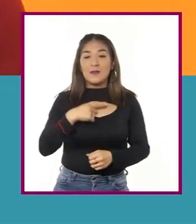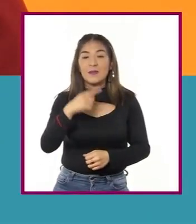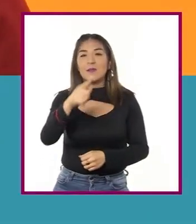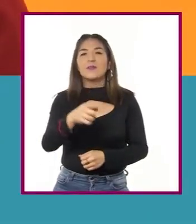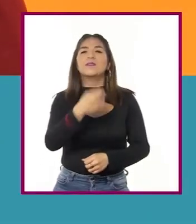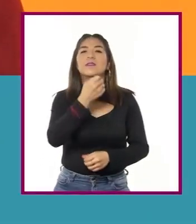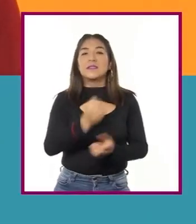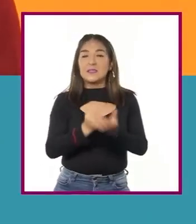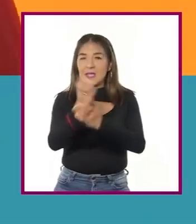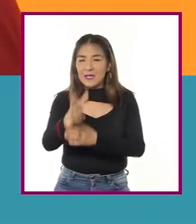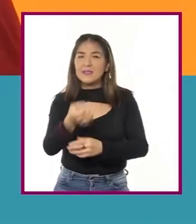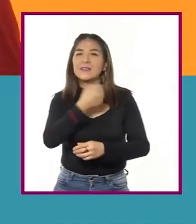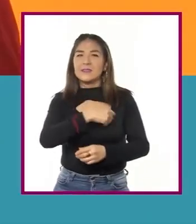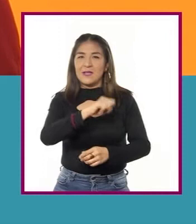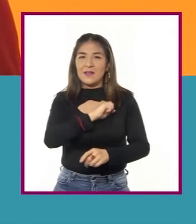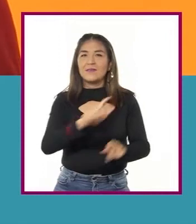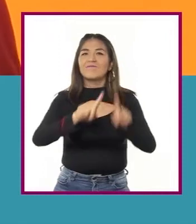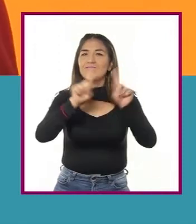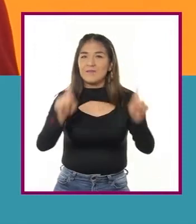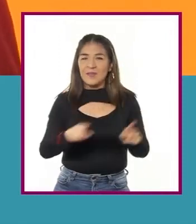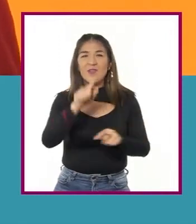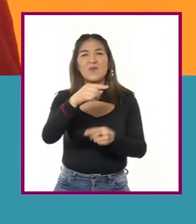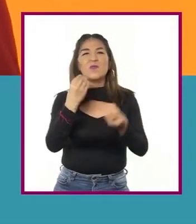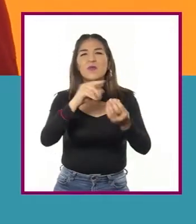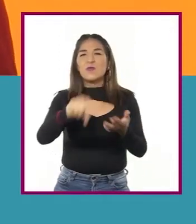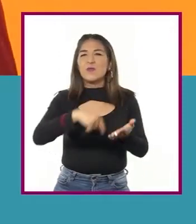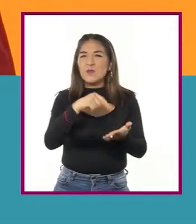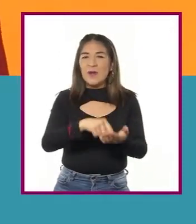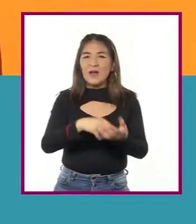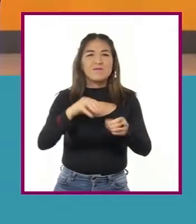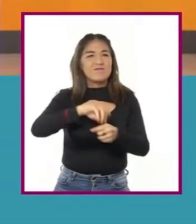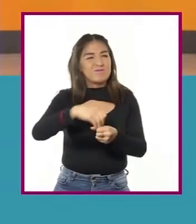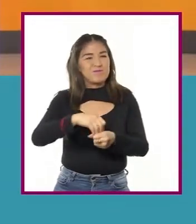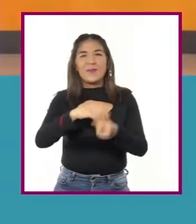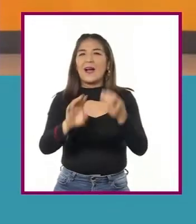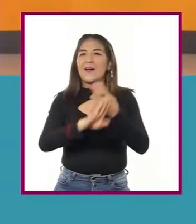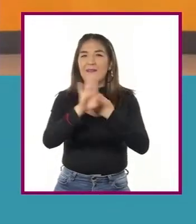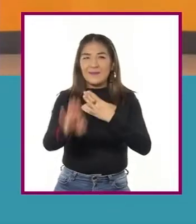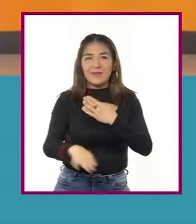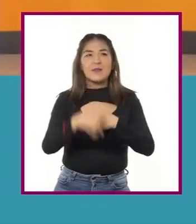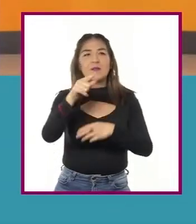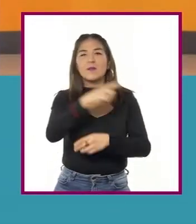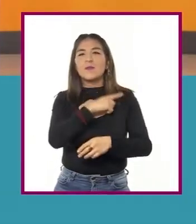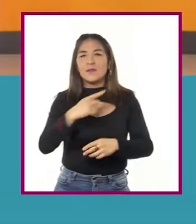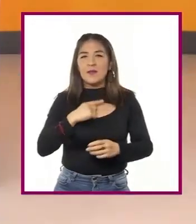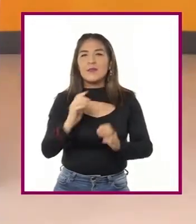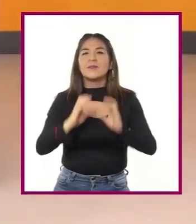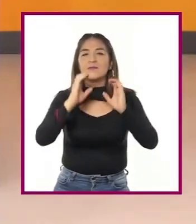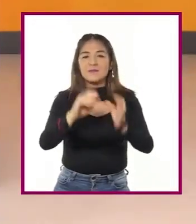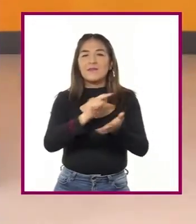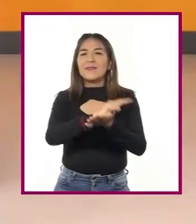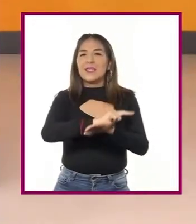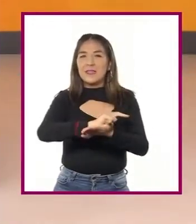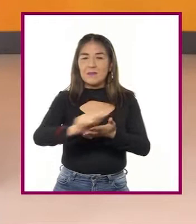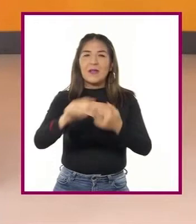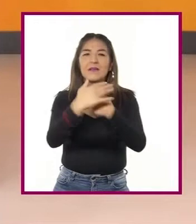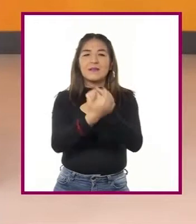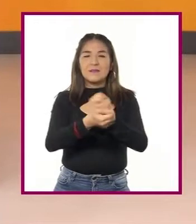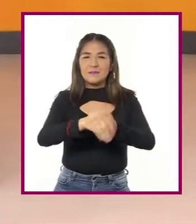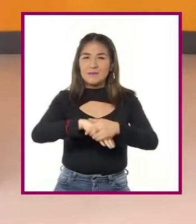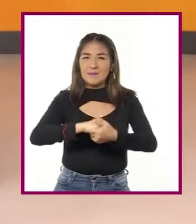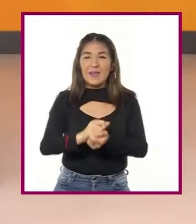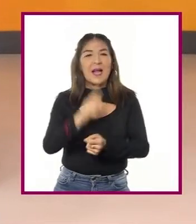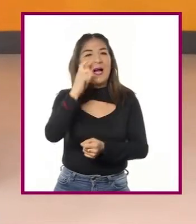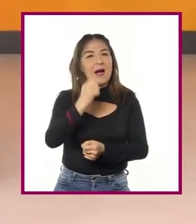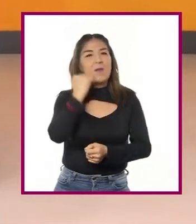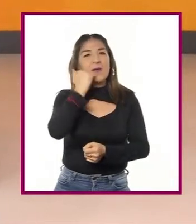sana distancia, eviten lugares concurridos y poco ventilados. Mantengan sus hábitos de limpieza, como lavarse las manos con